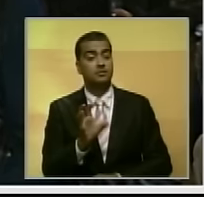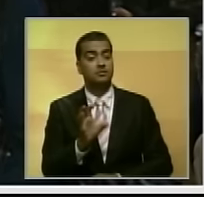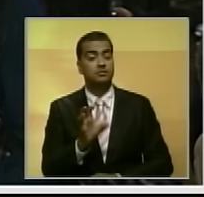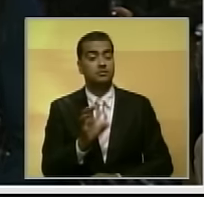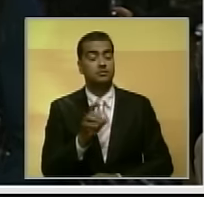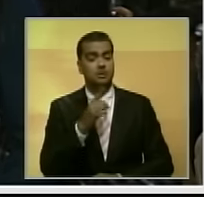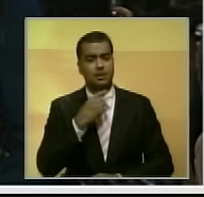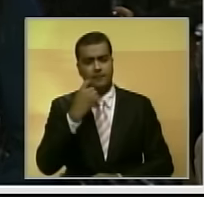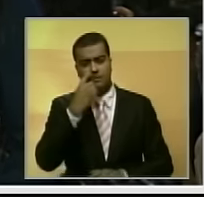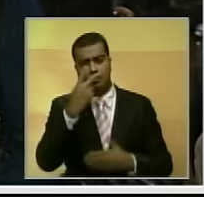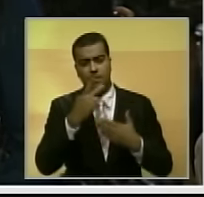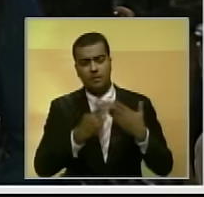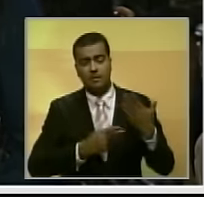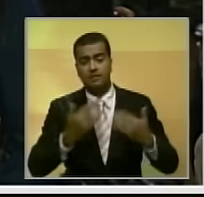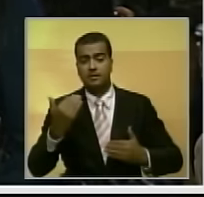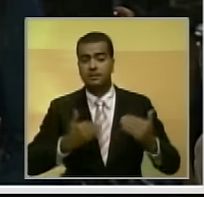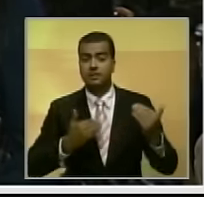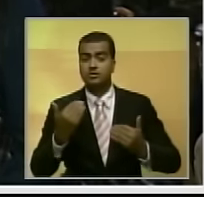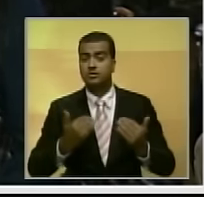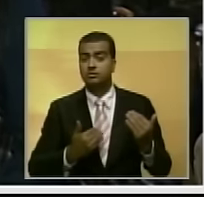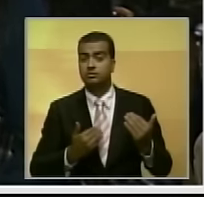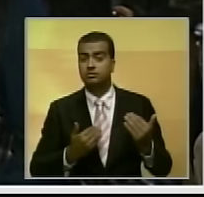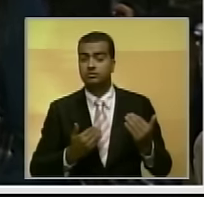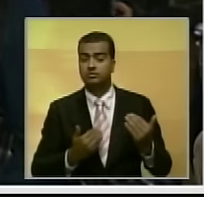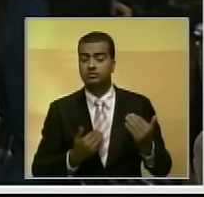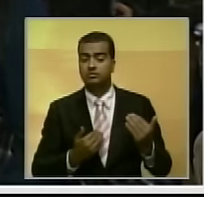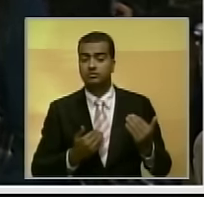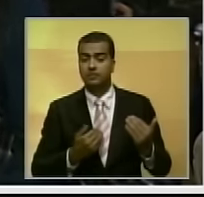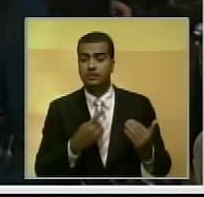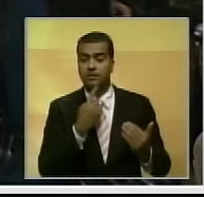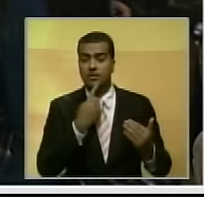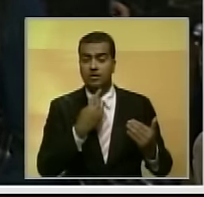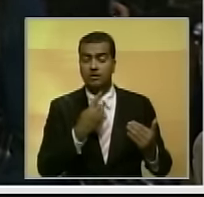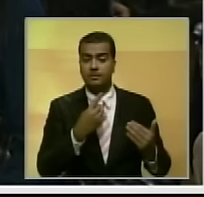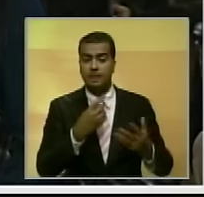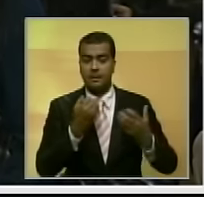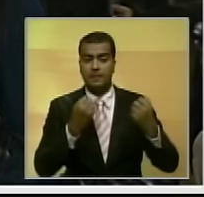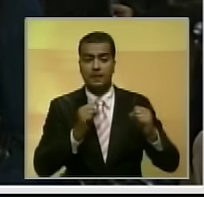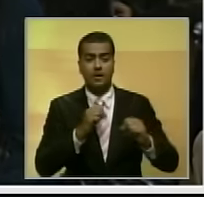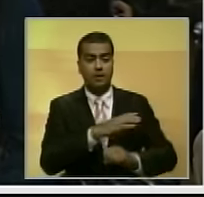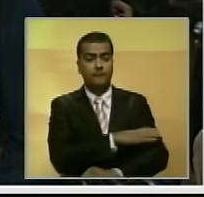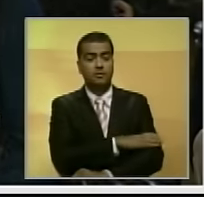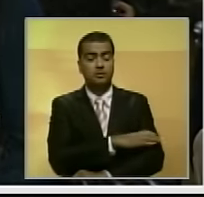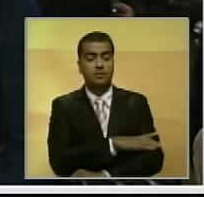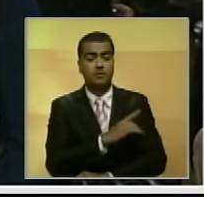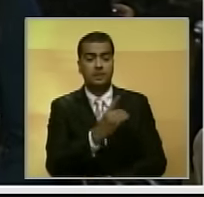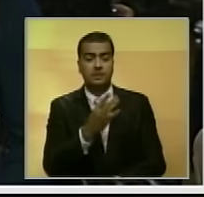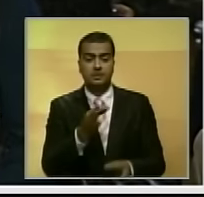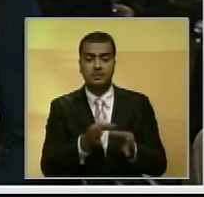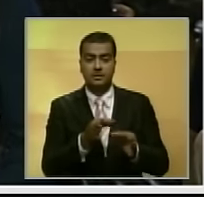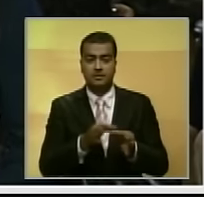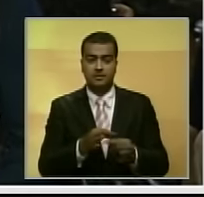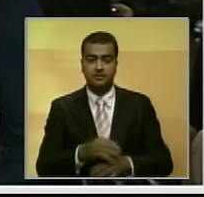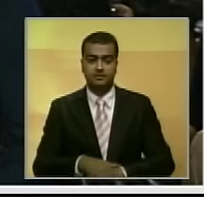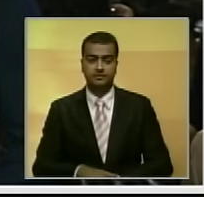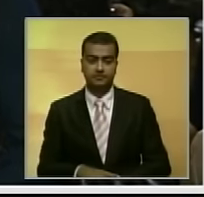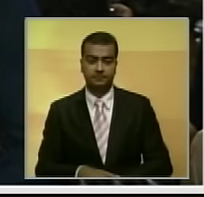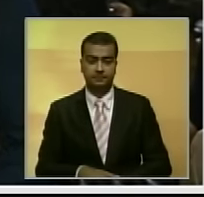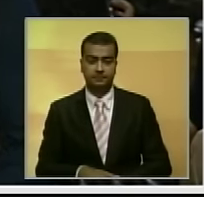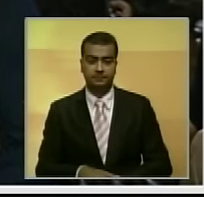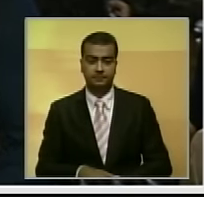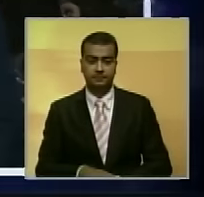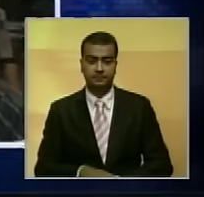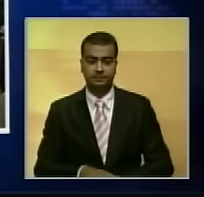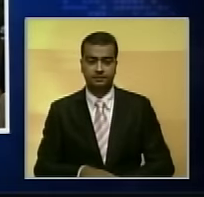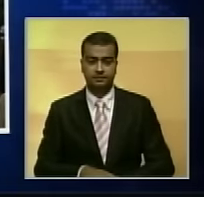ese presunto plan desestabilizador que habría, según la canciller, preparado la oposición para este primero de septiembre. Endrina,